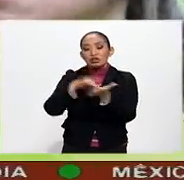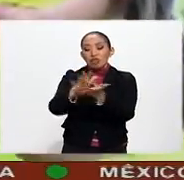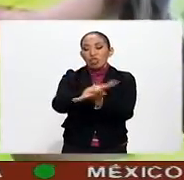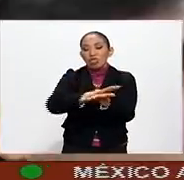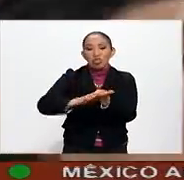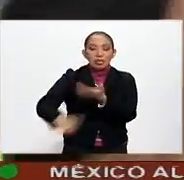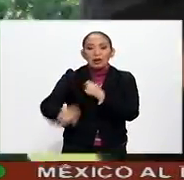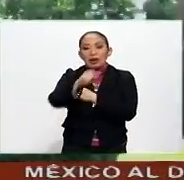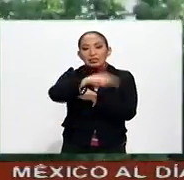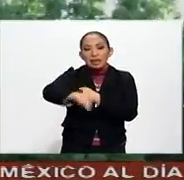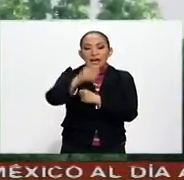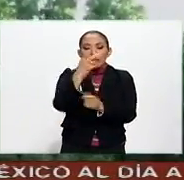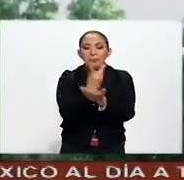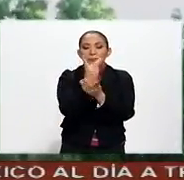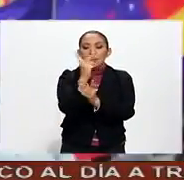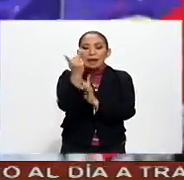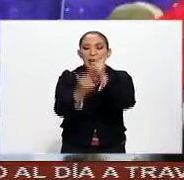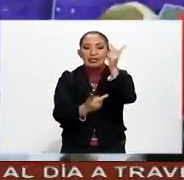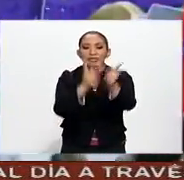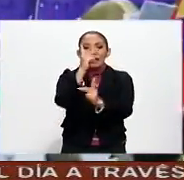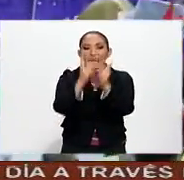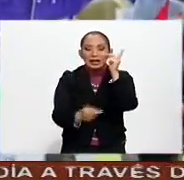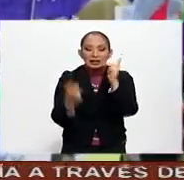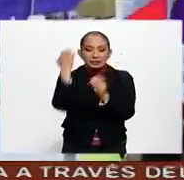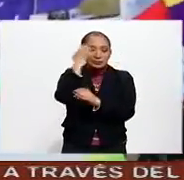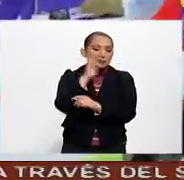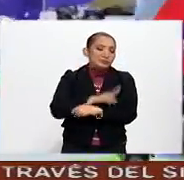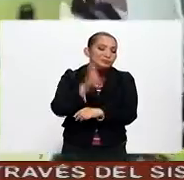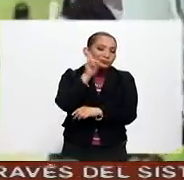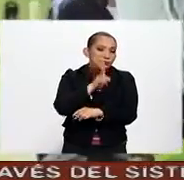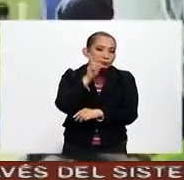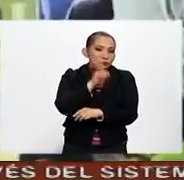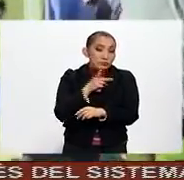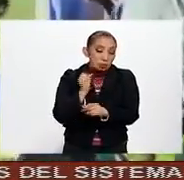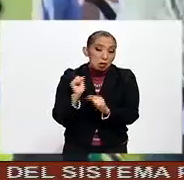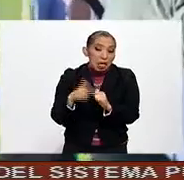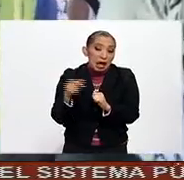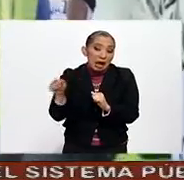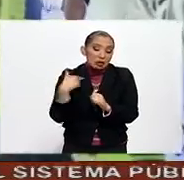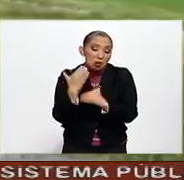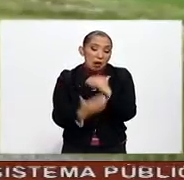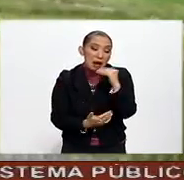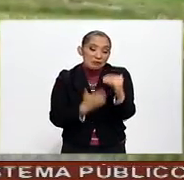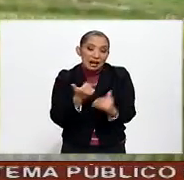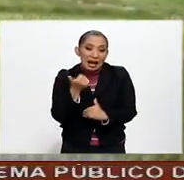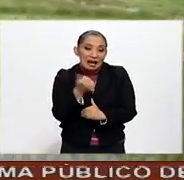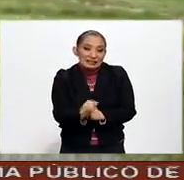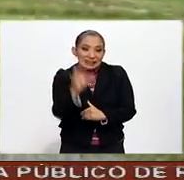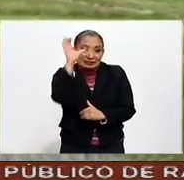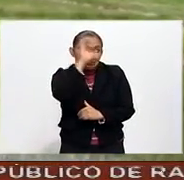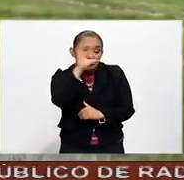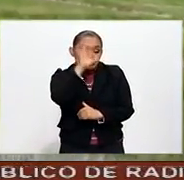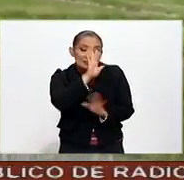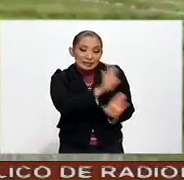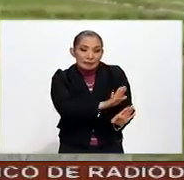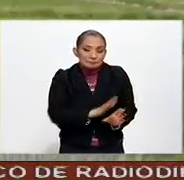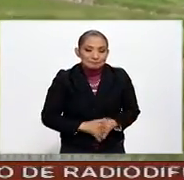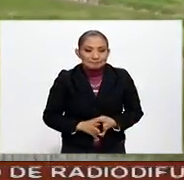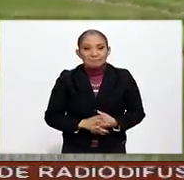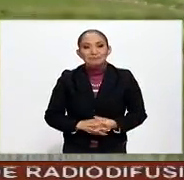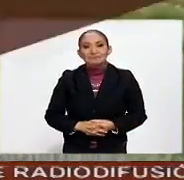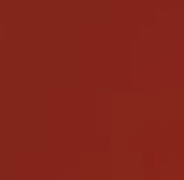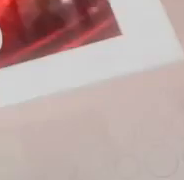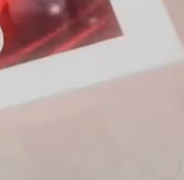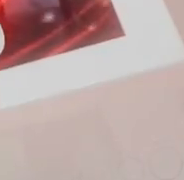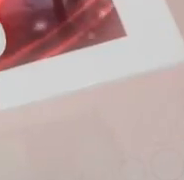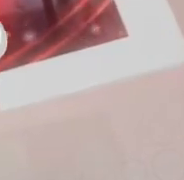destrucción criminal de cultivos de experimentación. Por algo se avanza en la ciencia, ¿no? Así